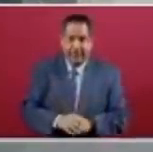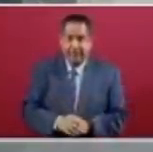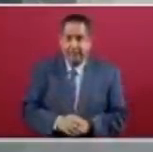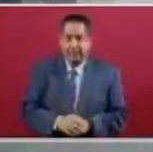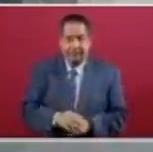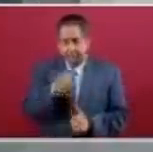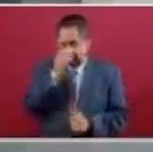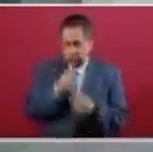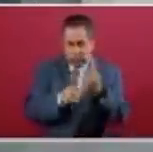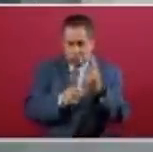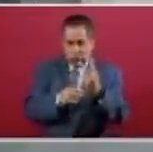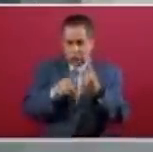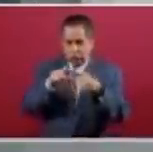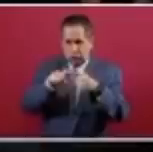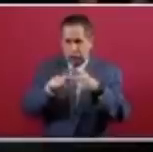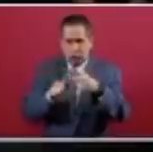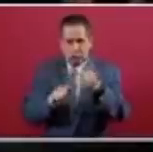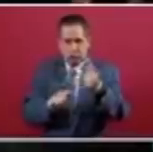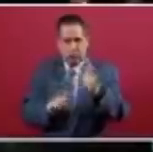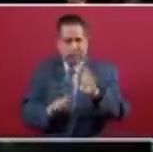dos, a ver.